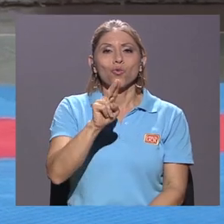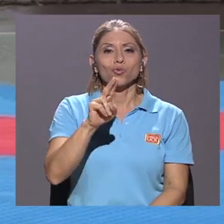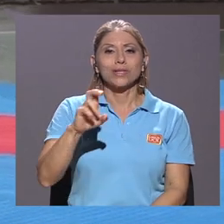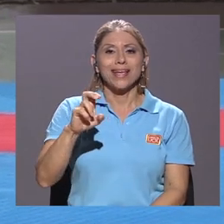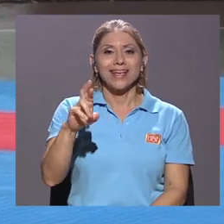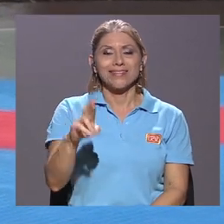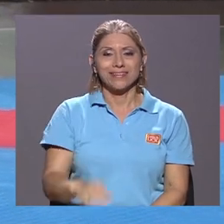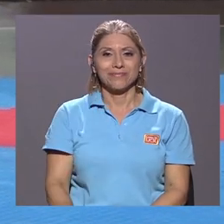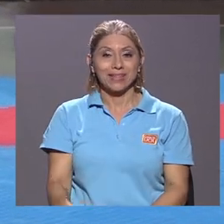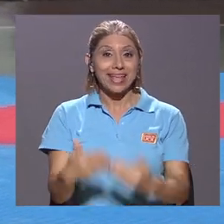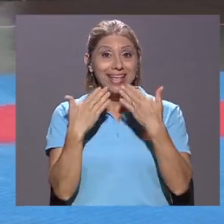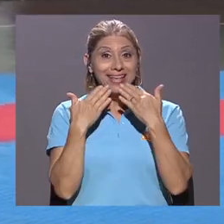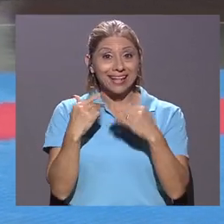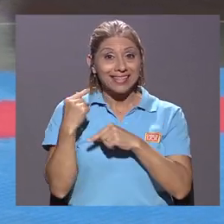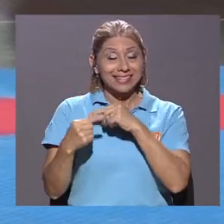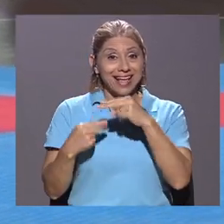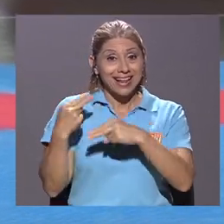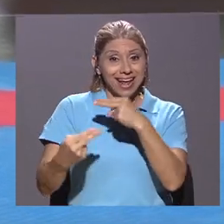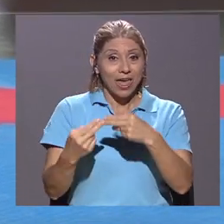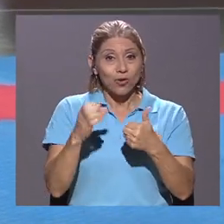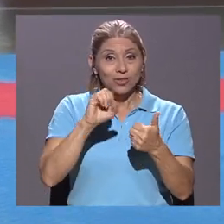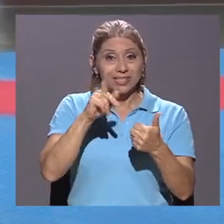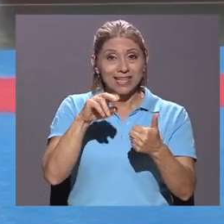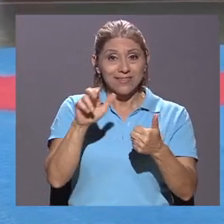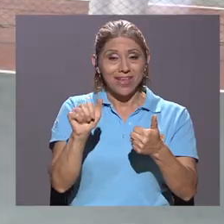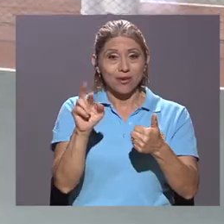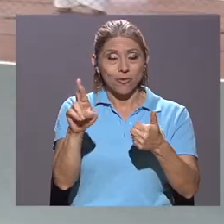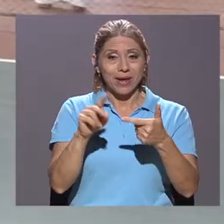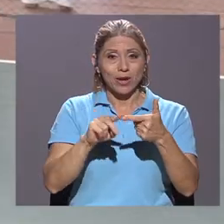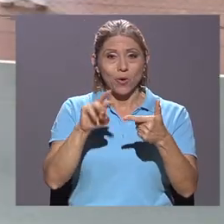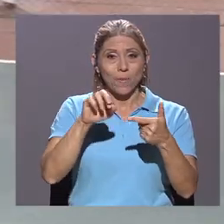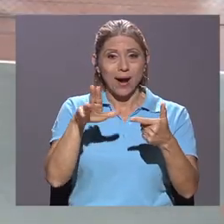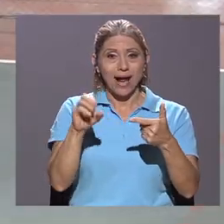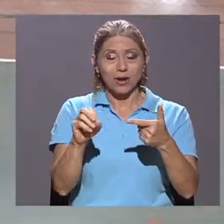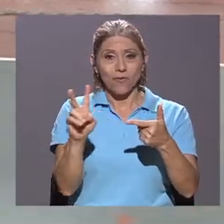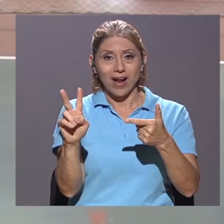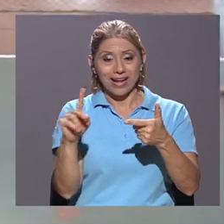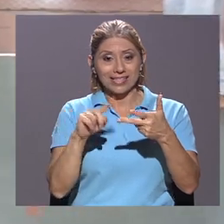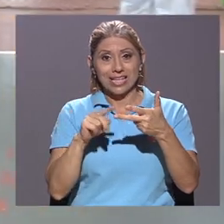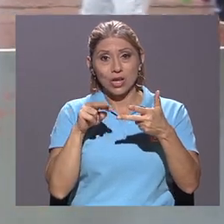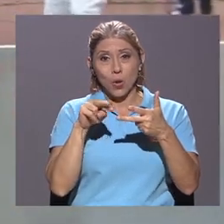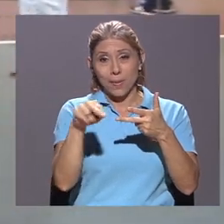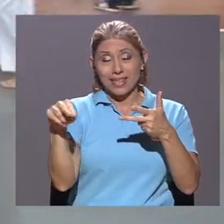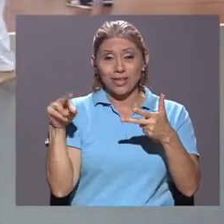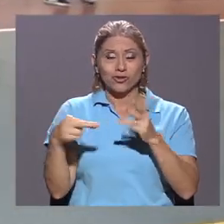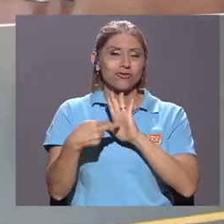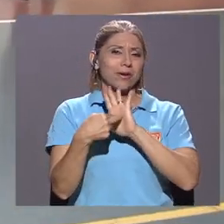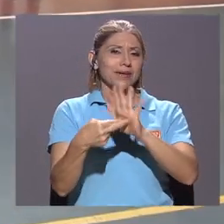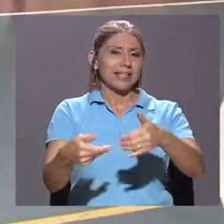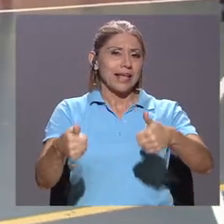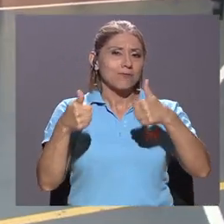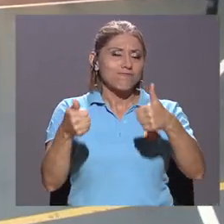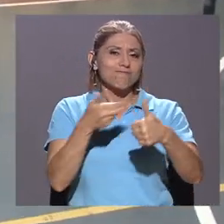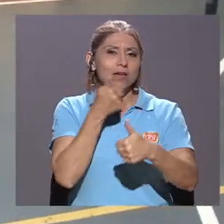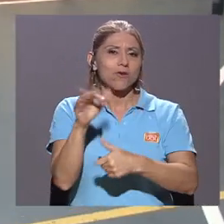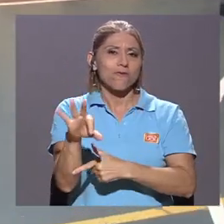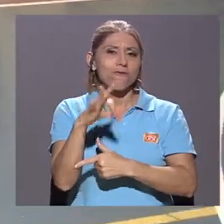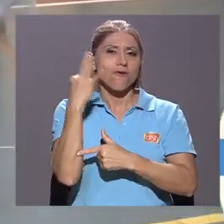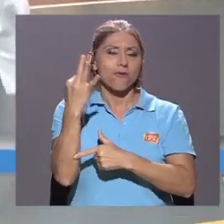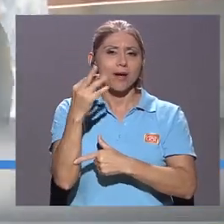gracias a ese legado silvia romero marco vargas y el resto de sus compañeros representaron de la mejor manera al auxerre en los